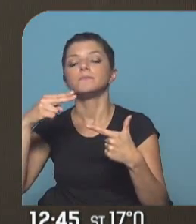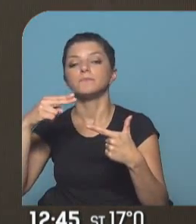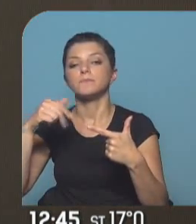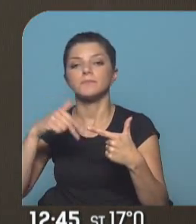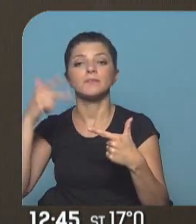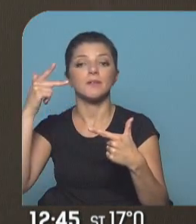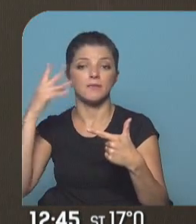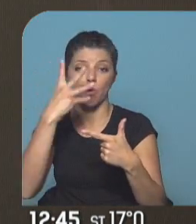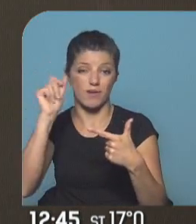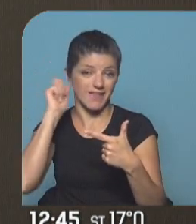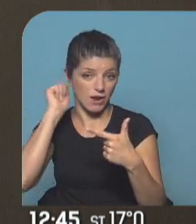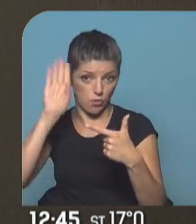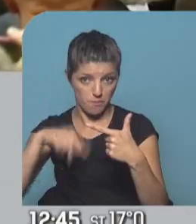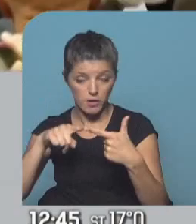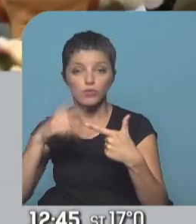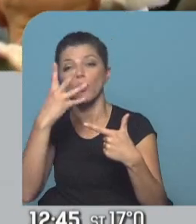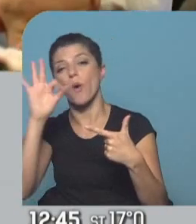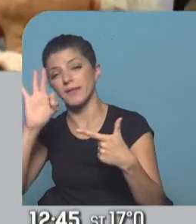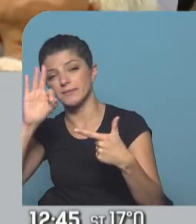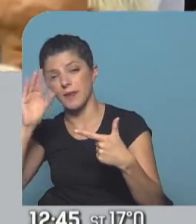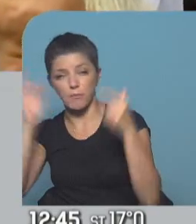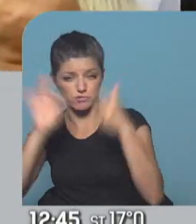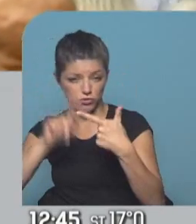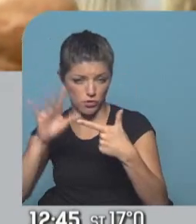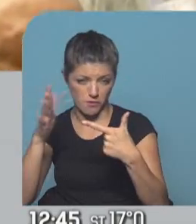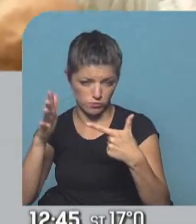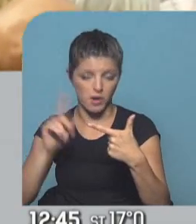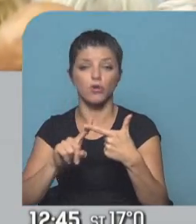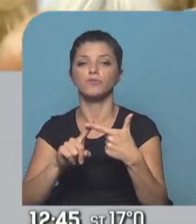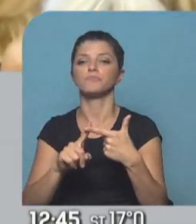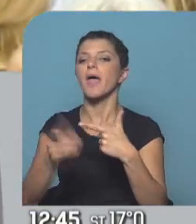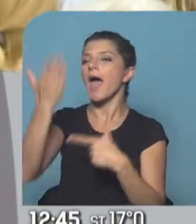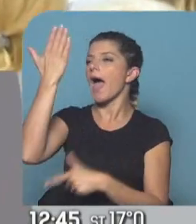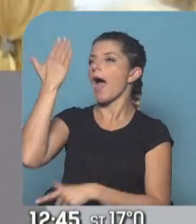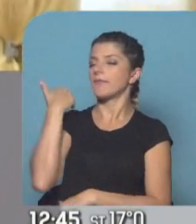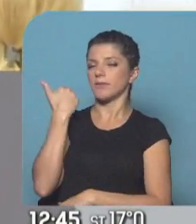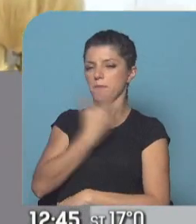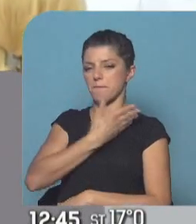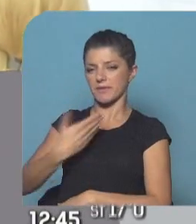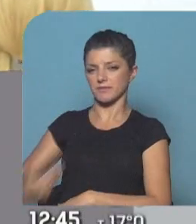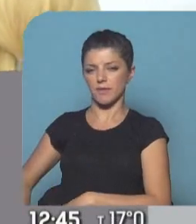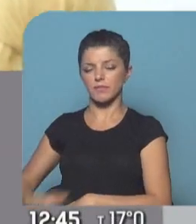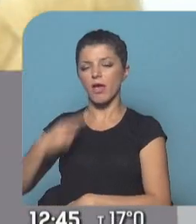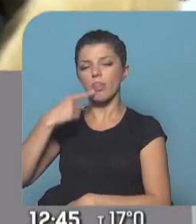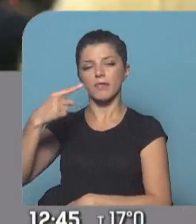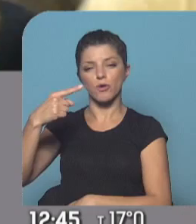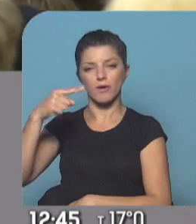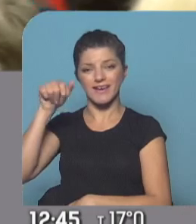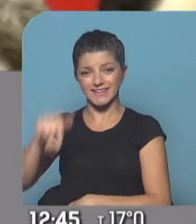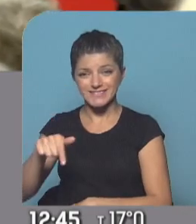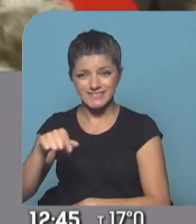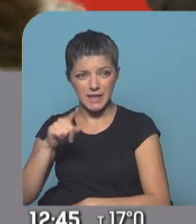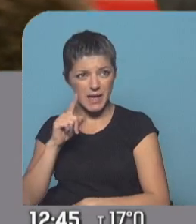29,5% menores de 40. Algo que en su momento el expresidente Herzog dijo que consideraba como el peligro de la